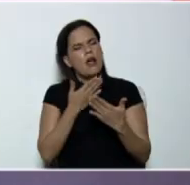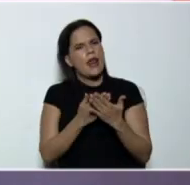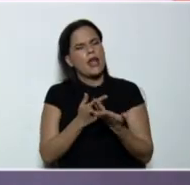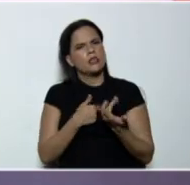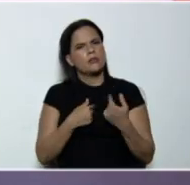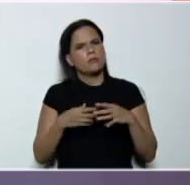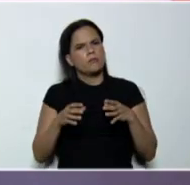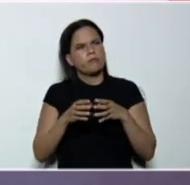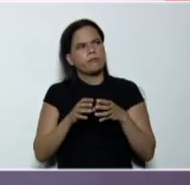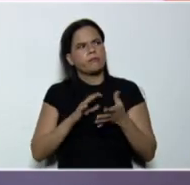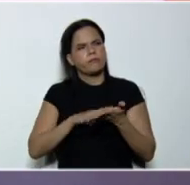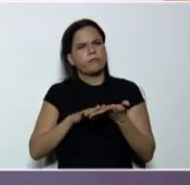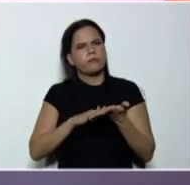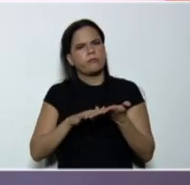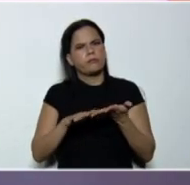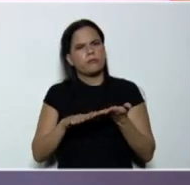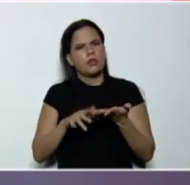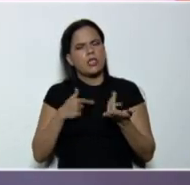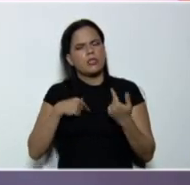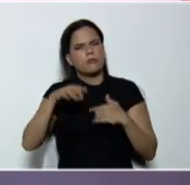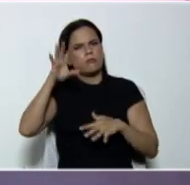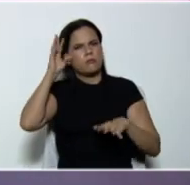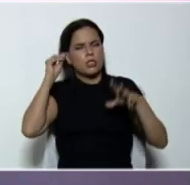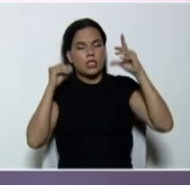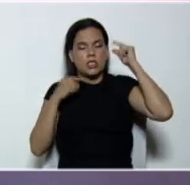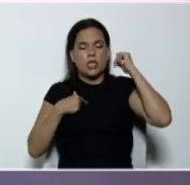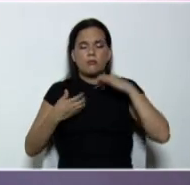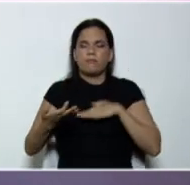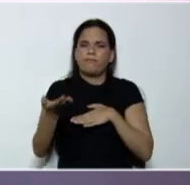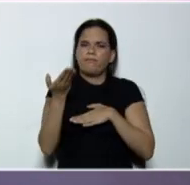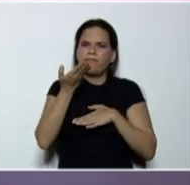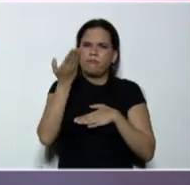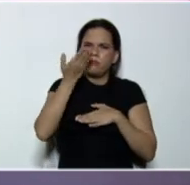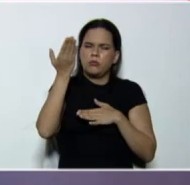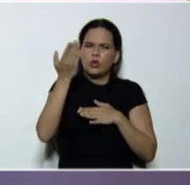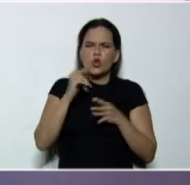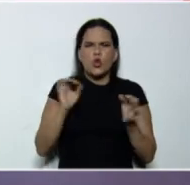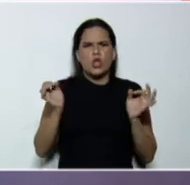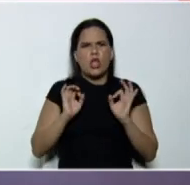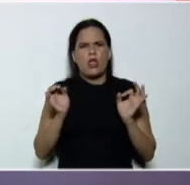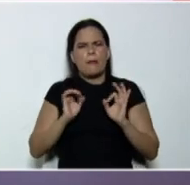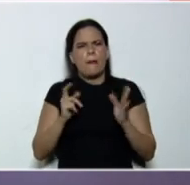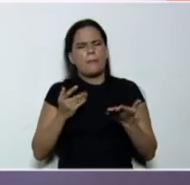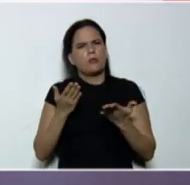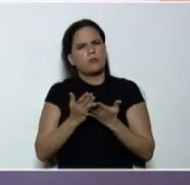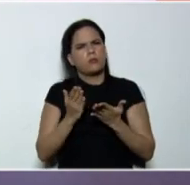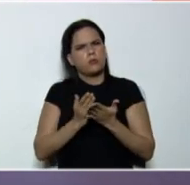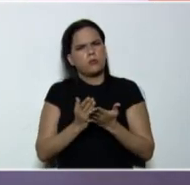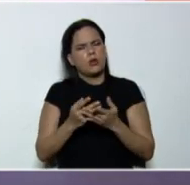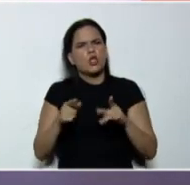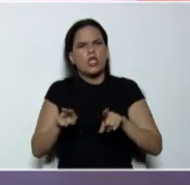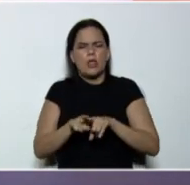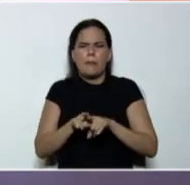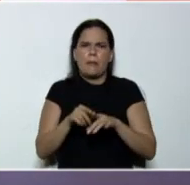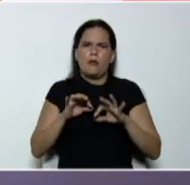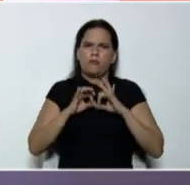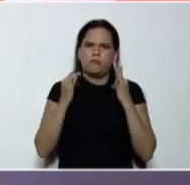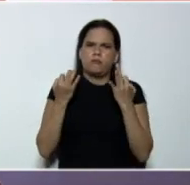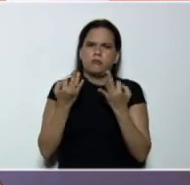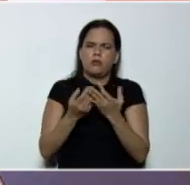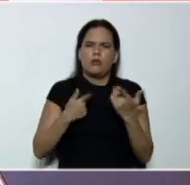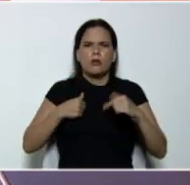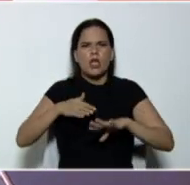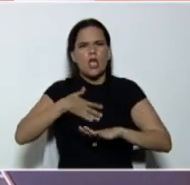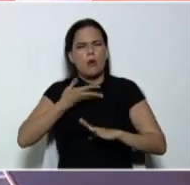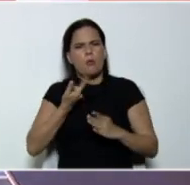equipo del CAIDEBE Aragua. Ese aprendizaje es sumamente importante, no solamente para los estudiantes, sino también para la familia, para que